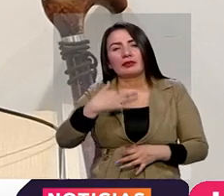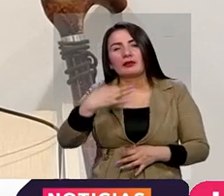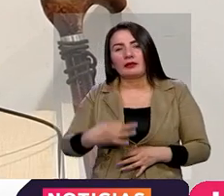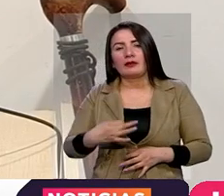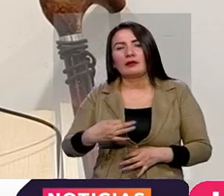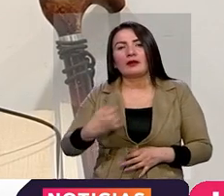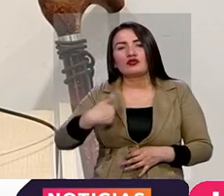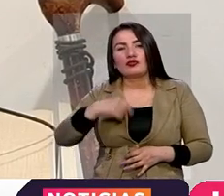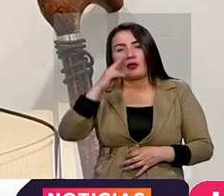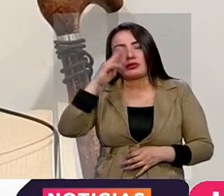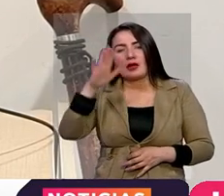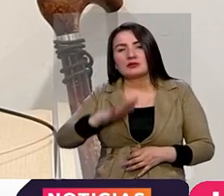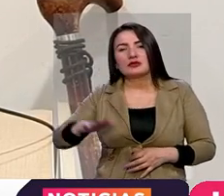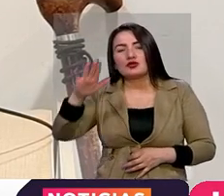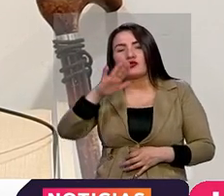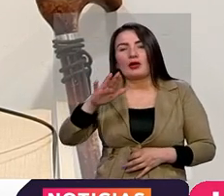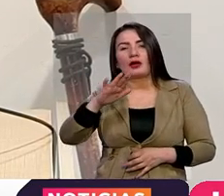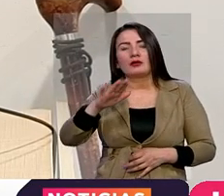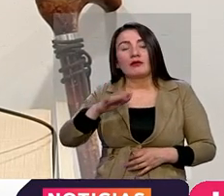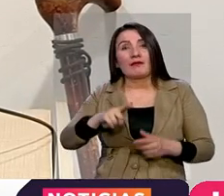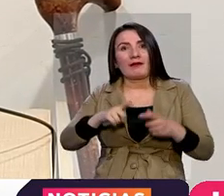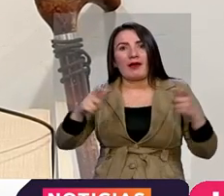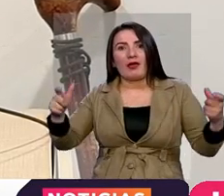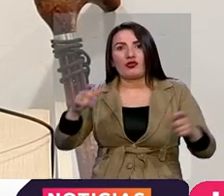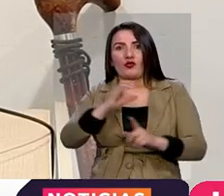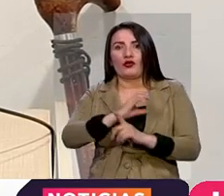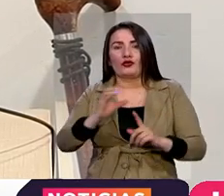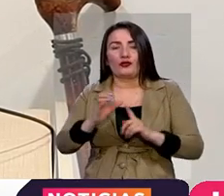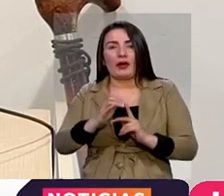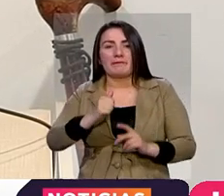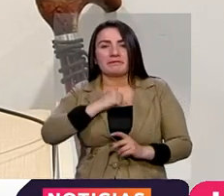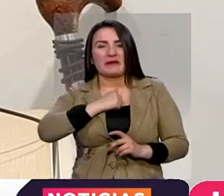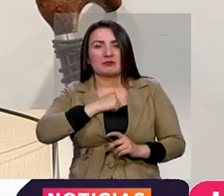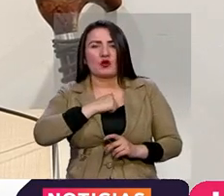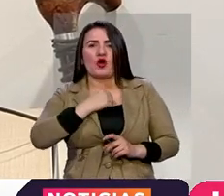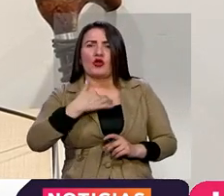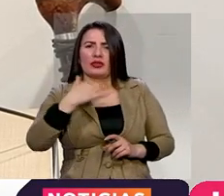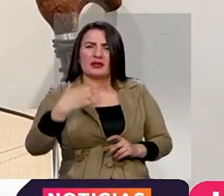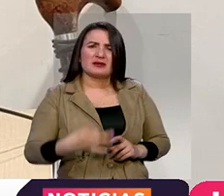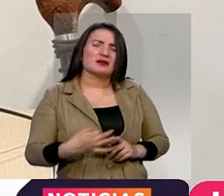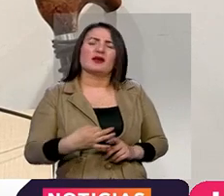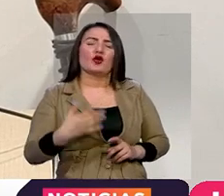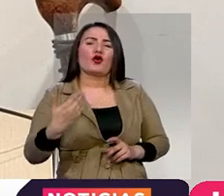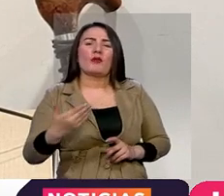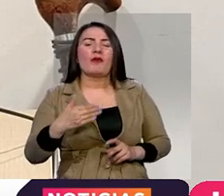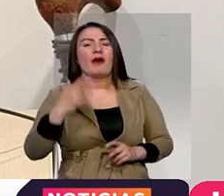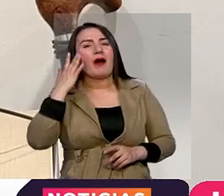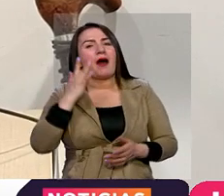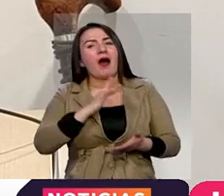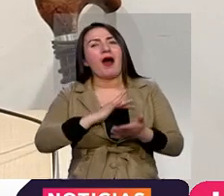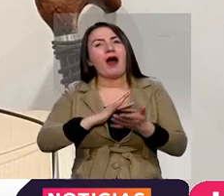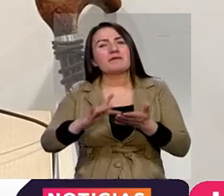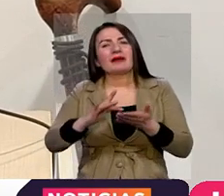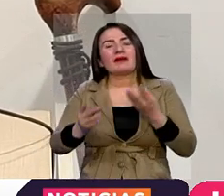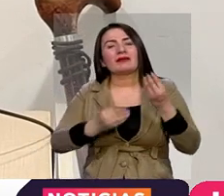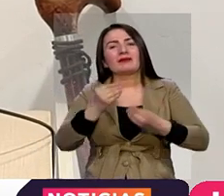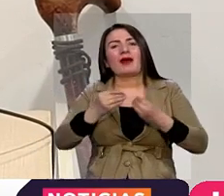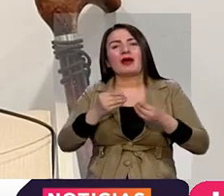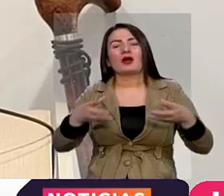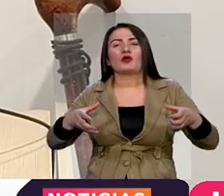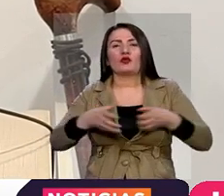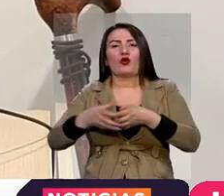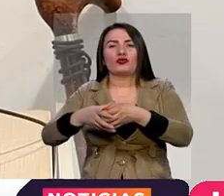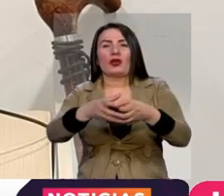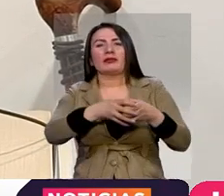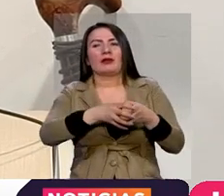la grandeza cultural y la realización personal de honestidad se apliquen todas las técnicas contenidos